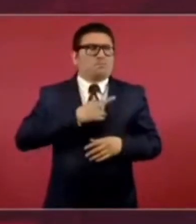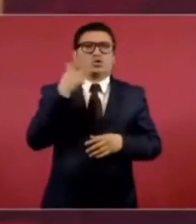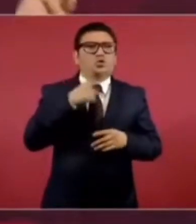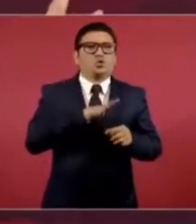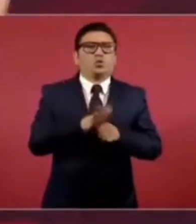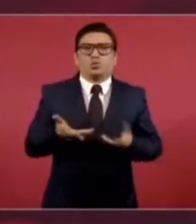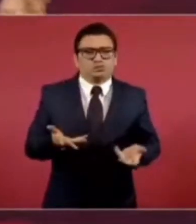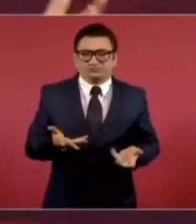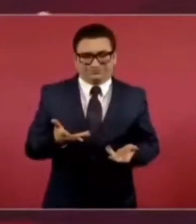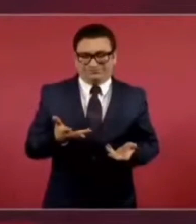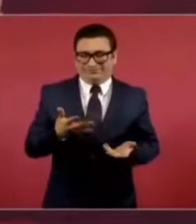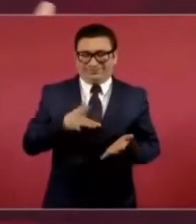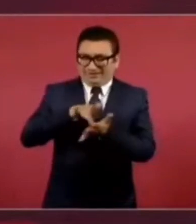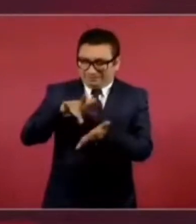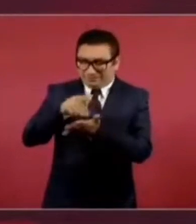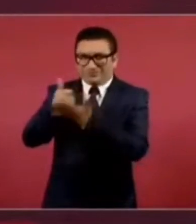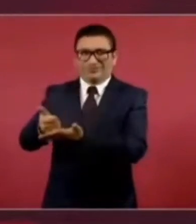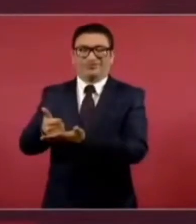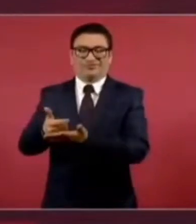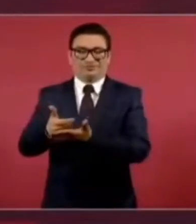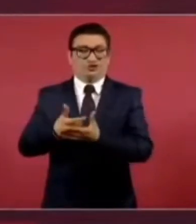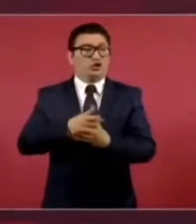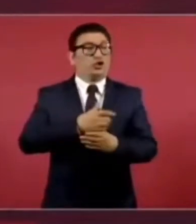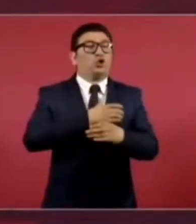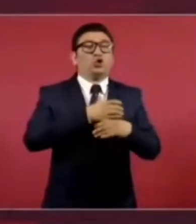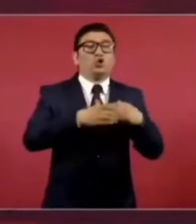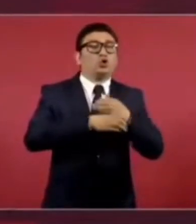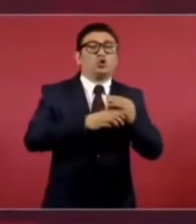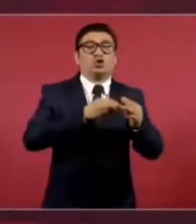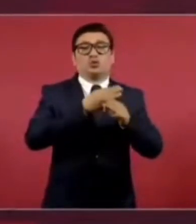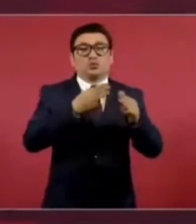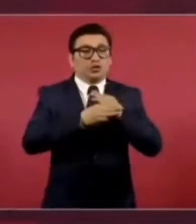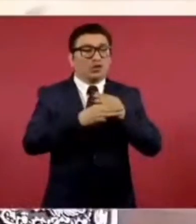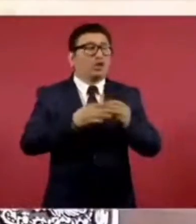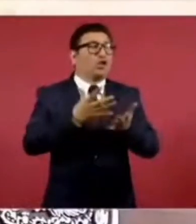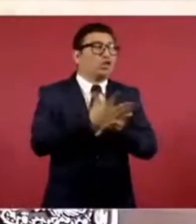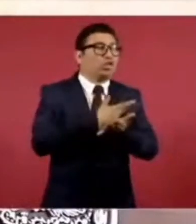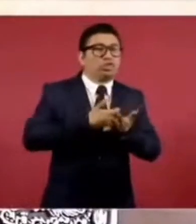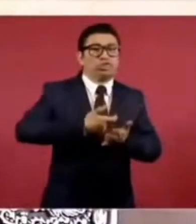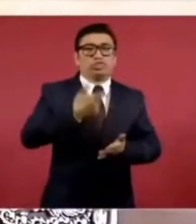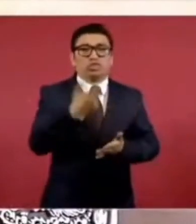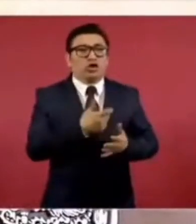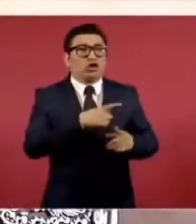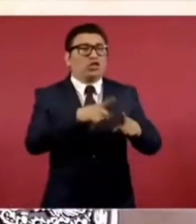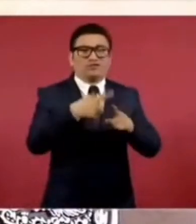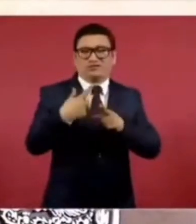Eso no se obtiene con nada material, ni con todo el oro del mundo.